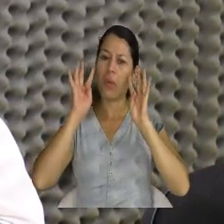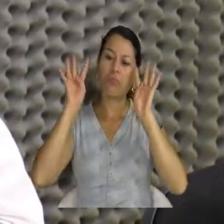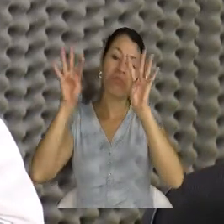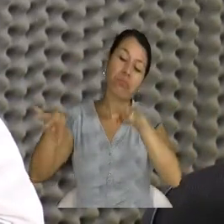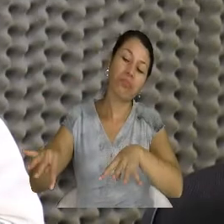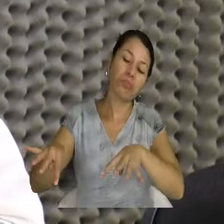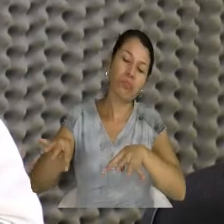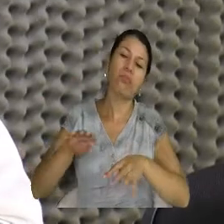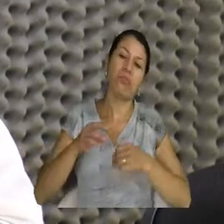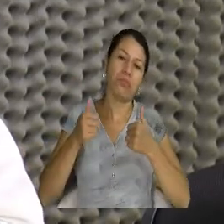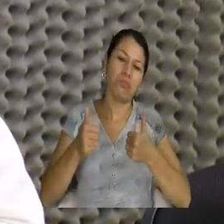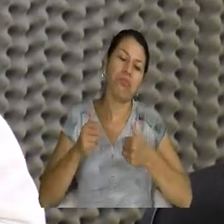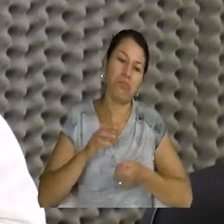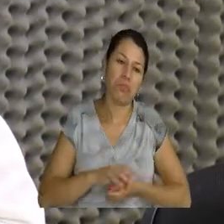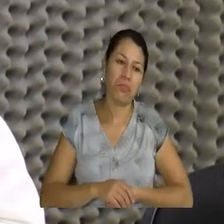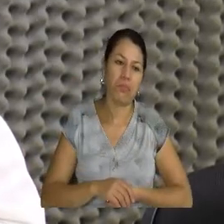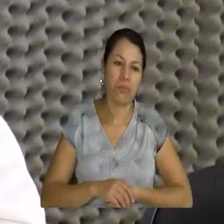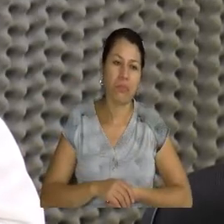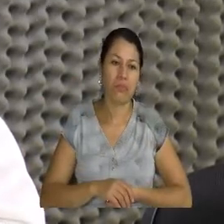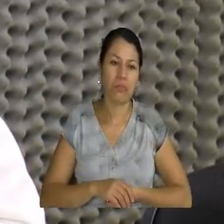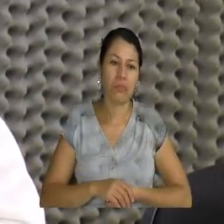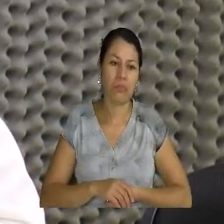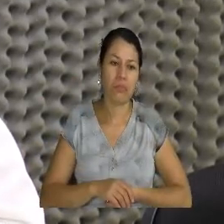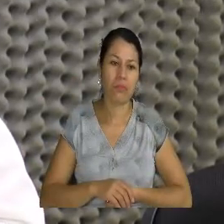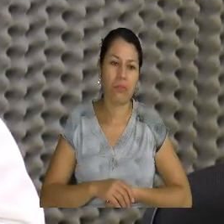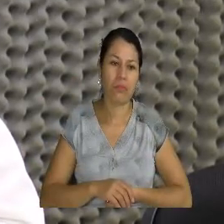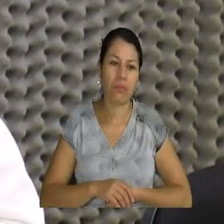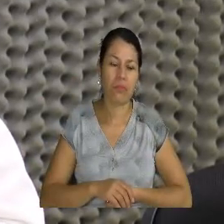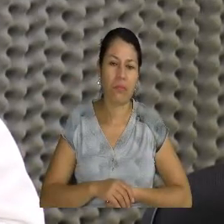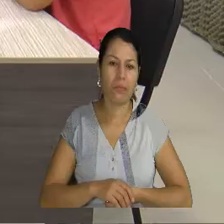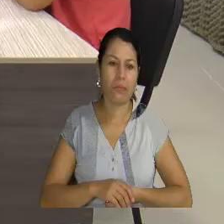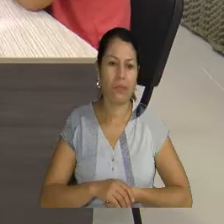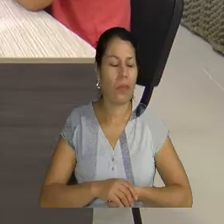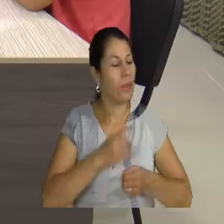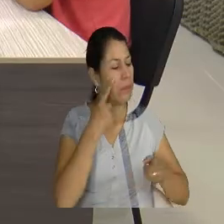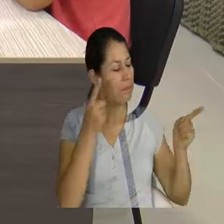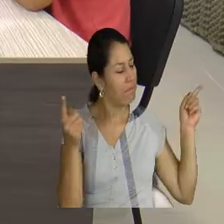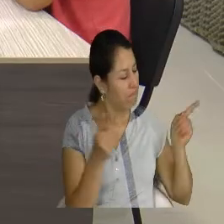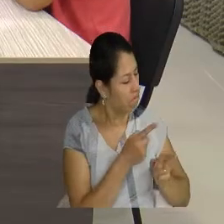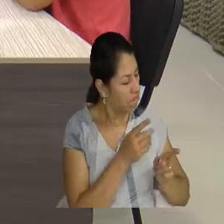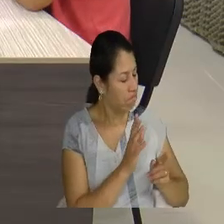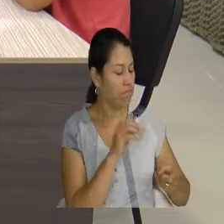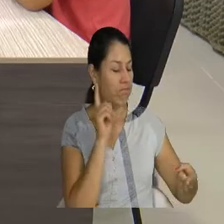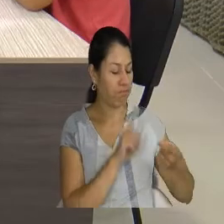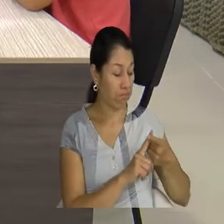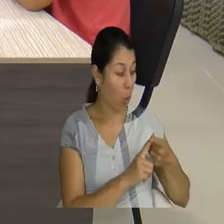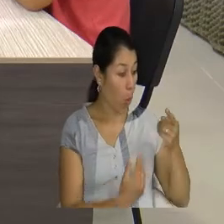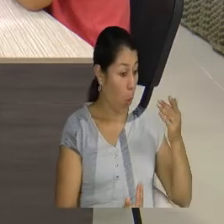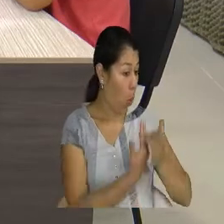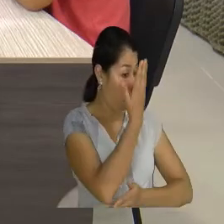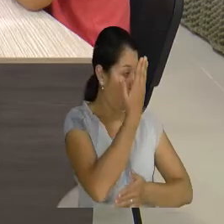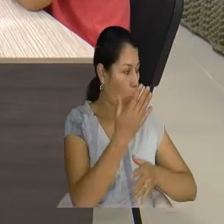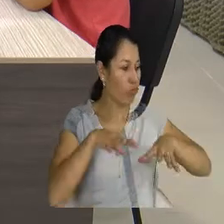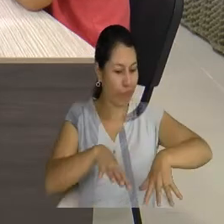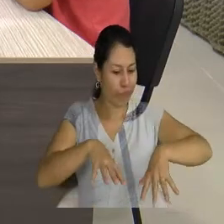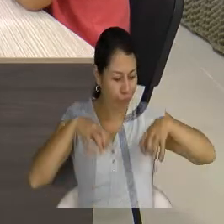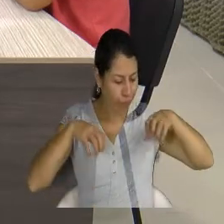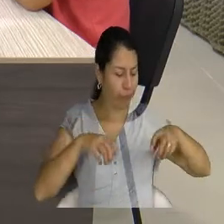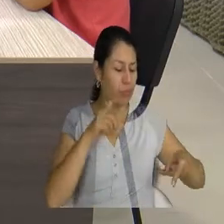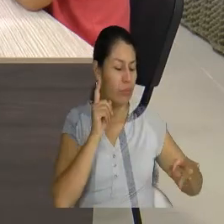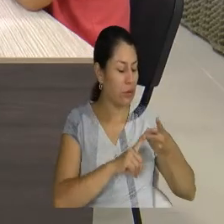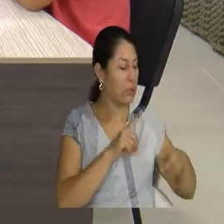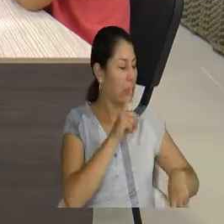espacio de visibilizar el espectáculo. Resumamos un poco, novedades, graderías, hay tiempos